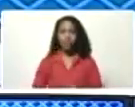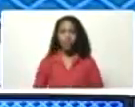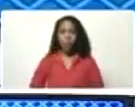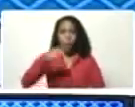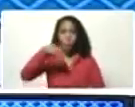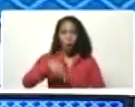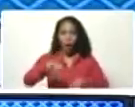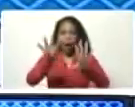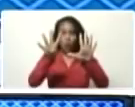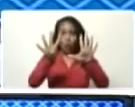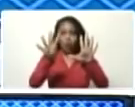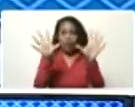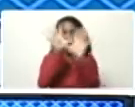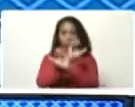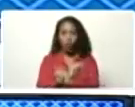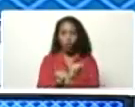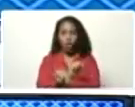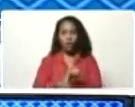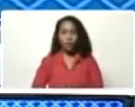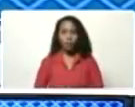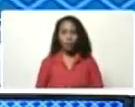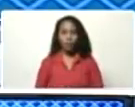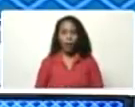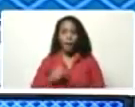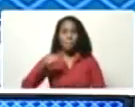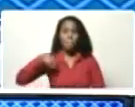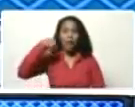Hoy a las 9 de la noche, mañana 12 de abril,